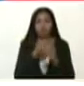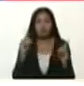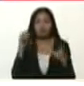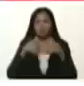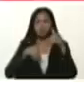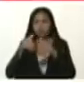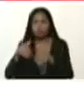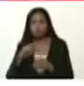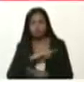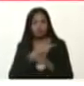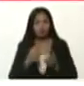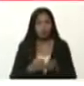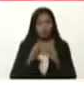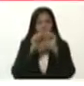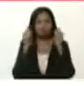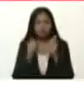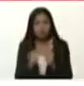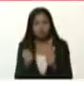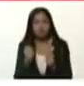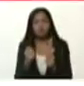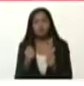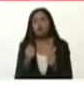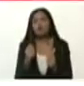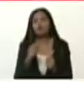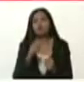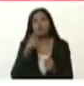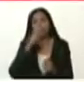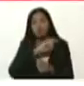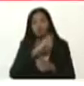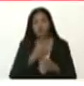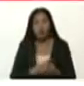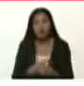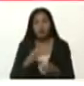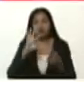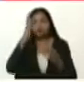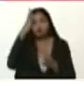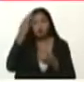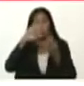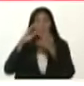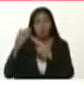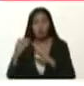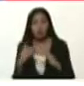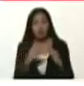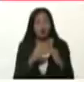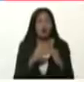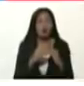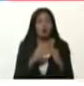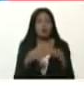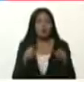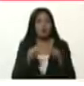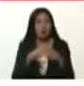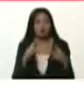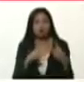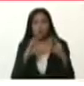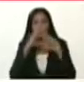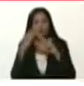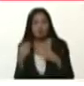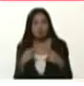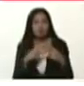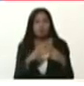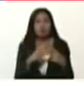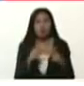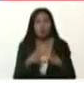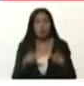el fortalecimiento del sistema del poder popular, consejos comunales, comunas, unidades de